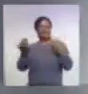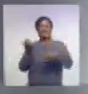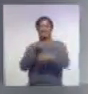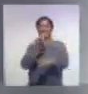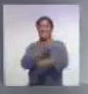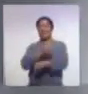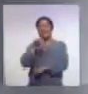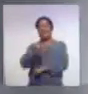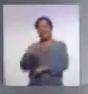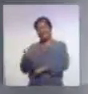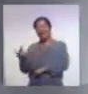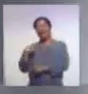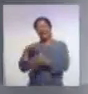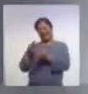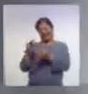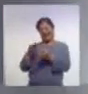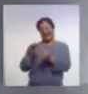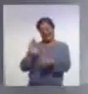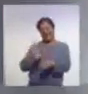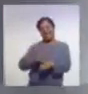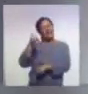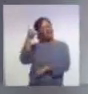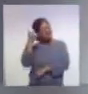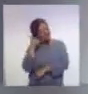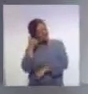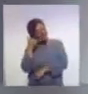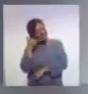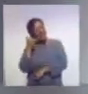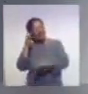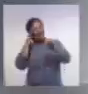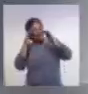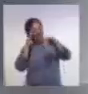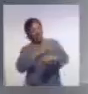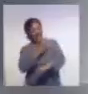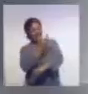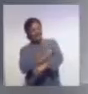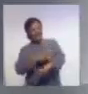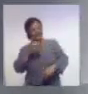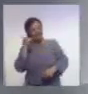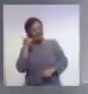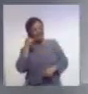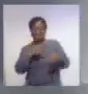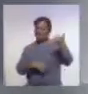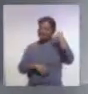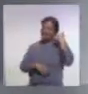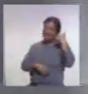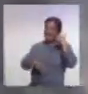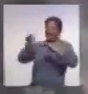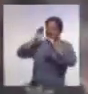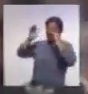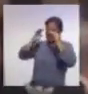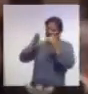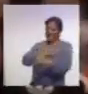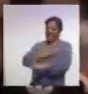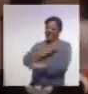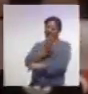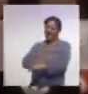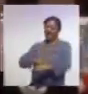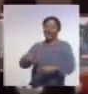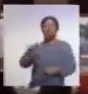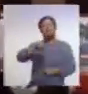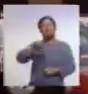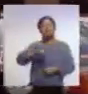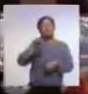Marian Gómez nos platica más sobre esto. Vía telefónica, Marian, buenas tardes. Carla, buenas tardes. Un día